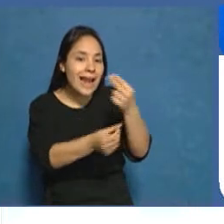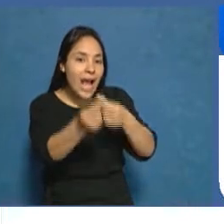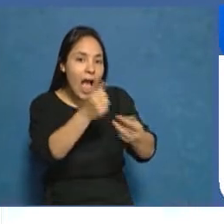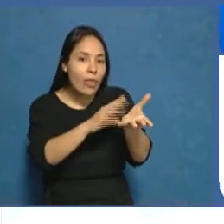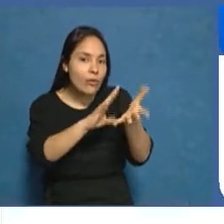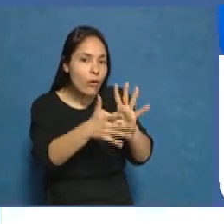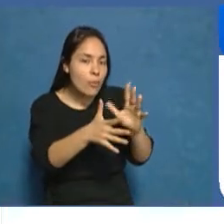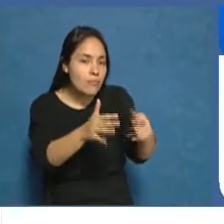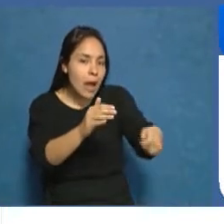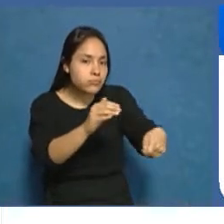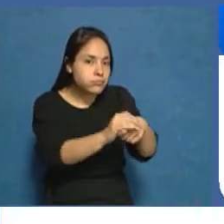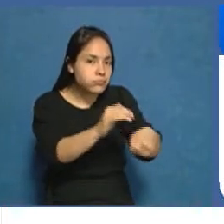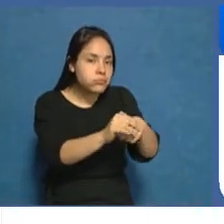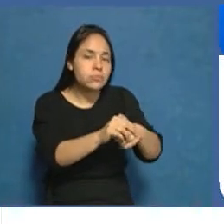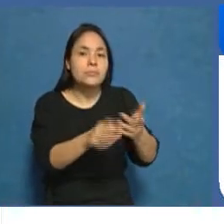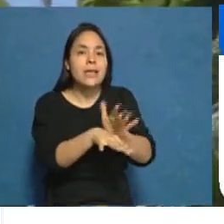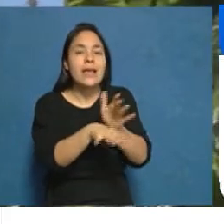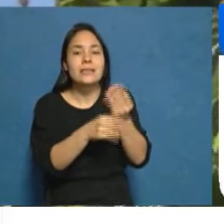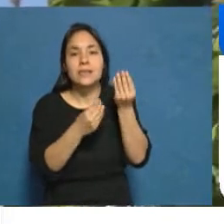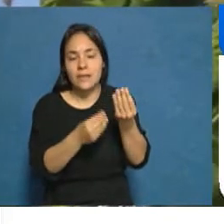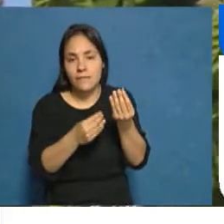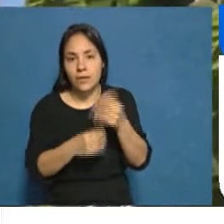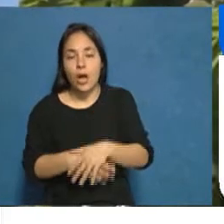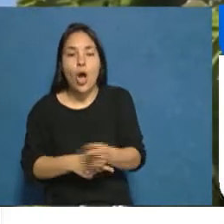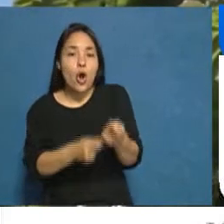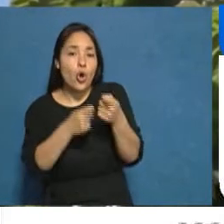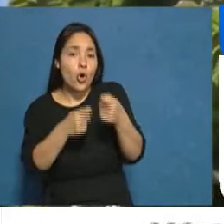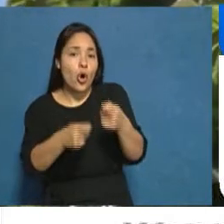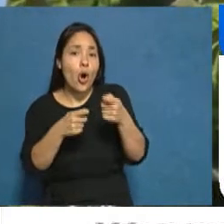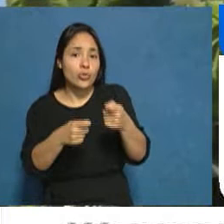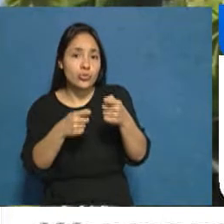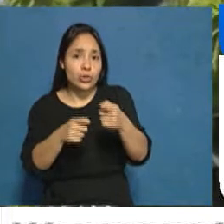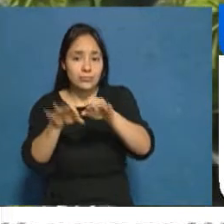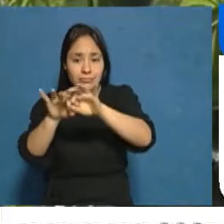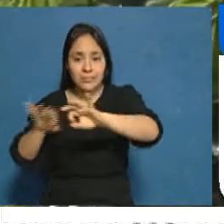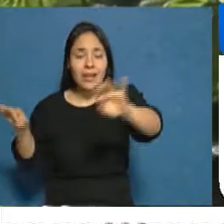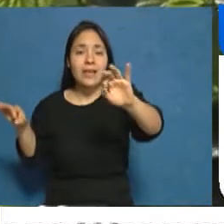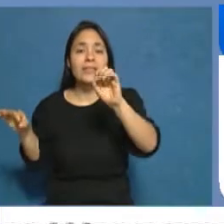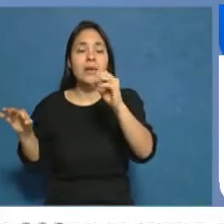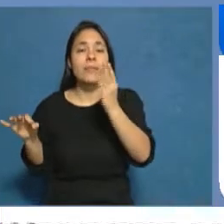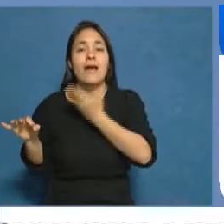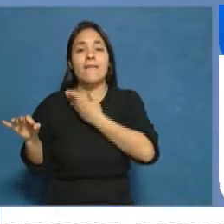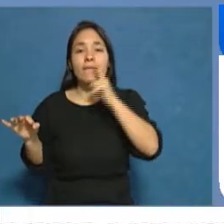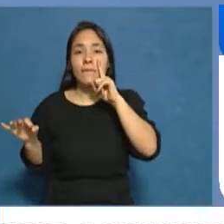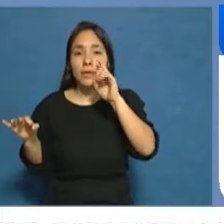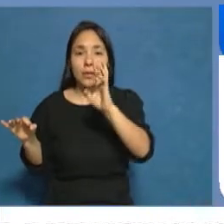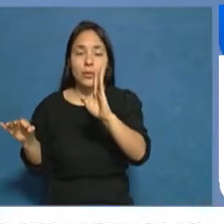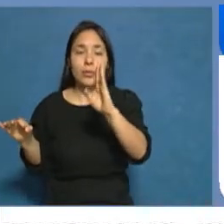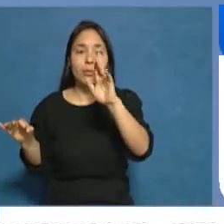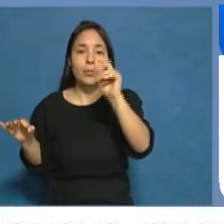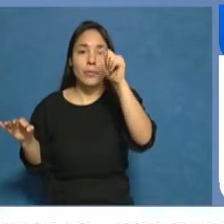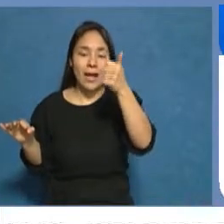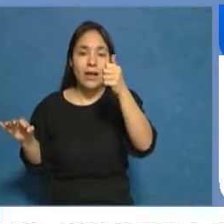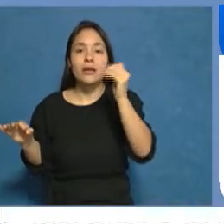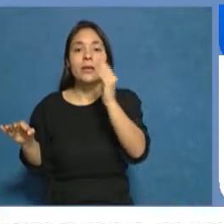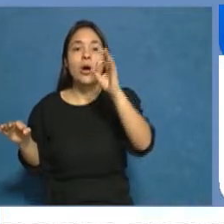hago referencia? Tiene que ver con el costo de la fibra óptica. Nosotros averiguábamos hace instantes y